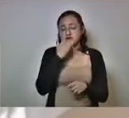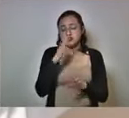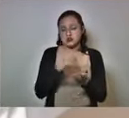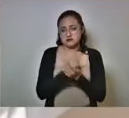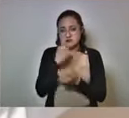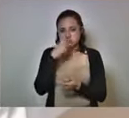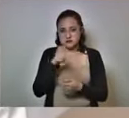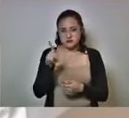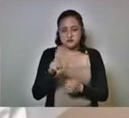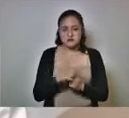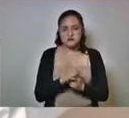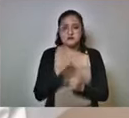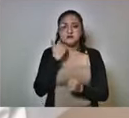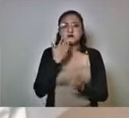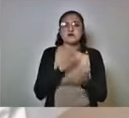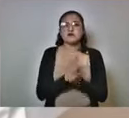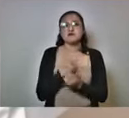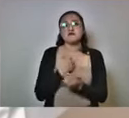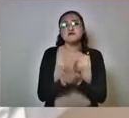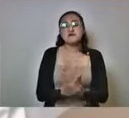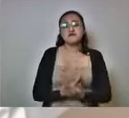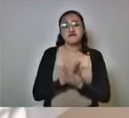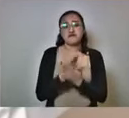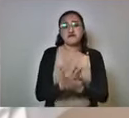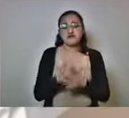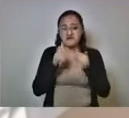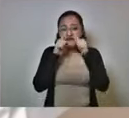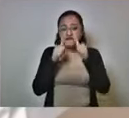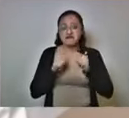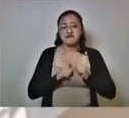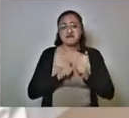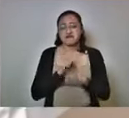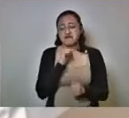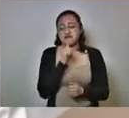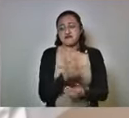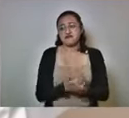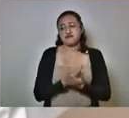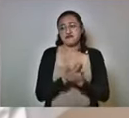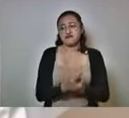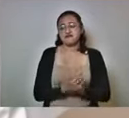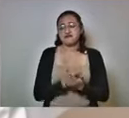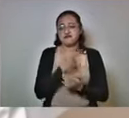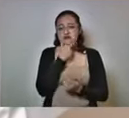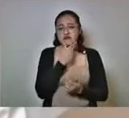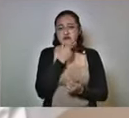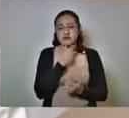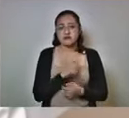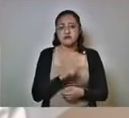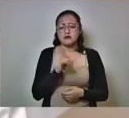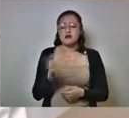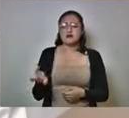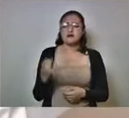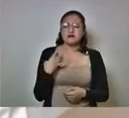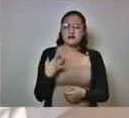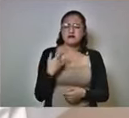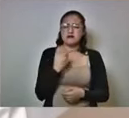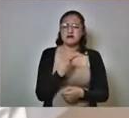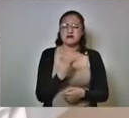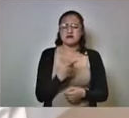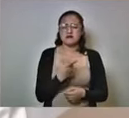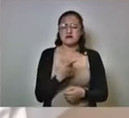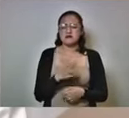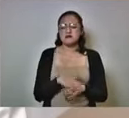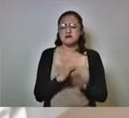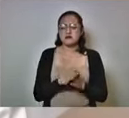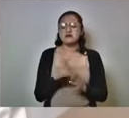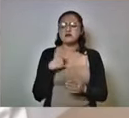y que quería entrar a ser atendido. Y entonces me mandó un tuit y le